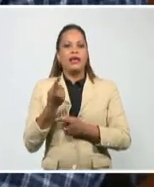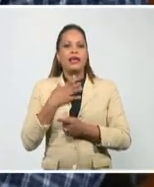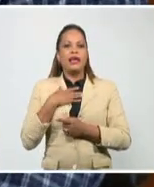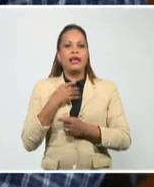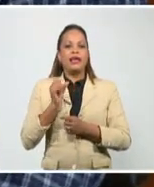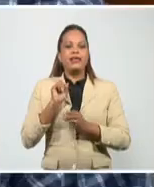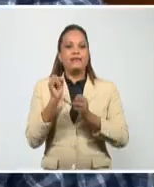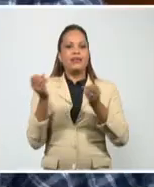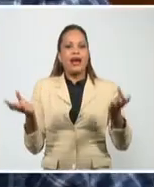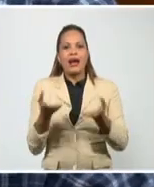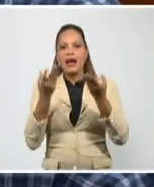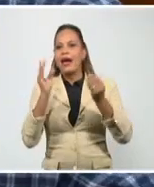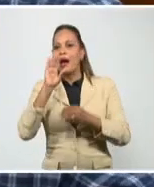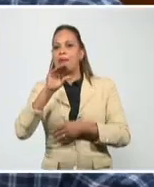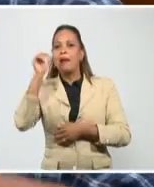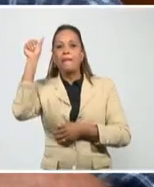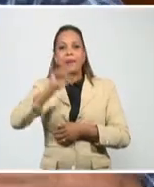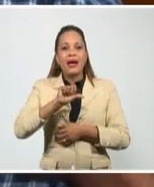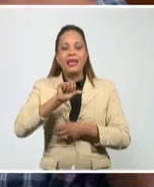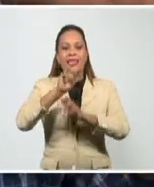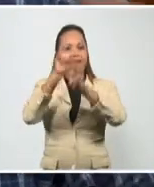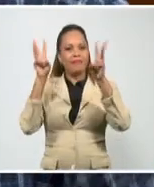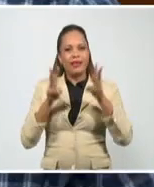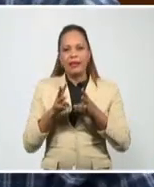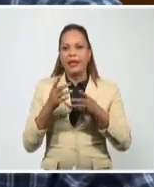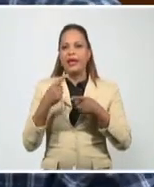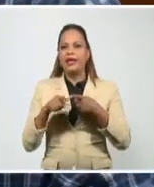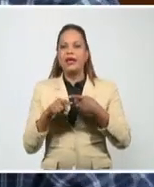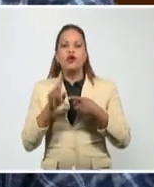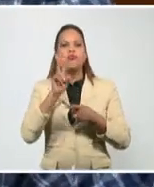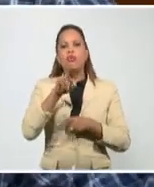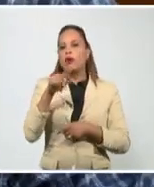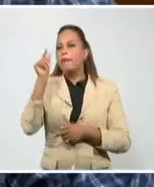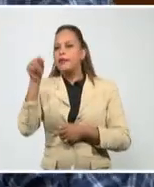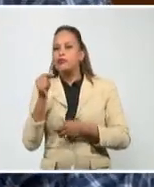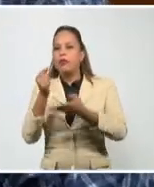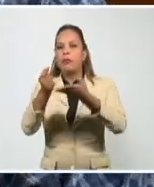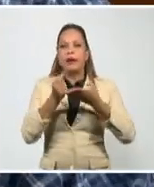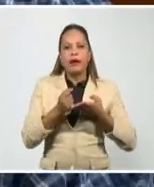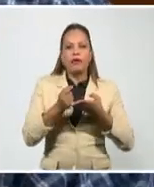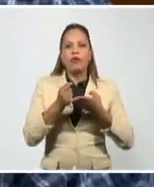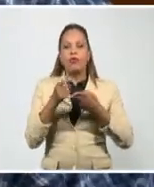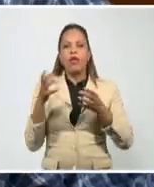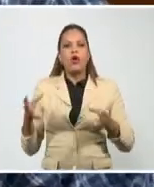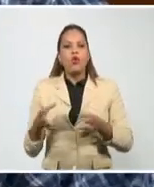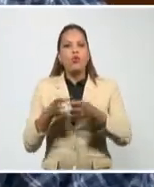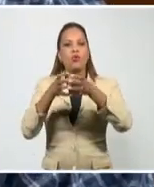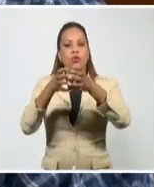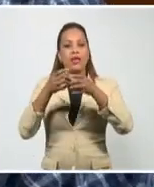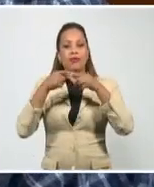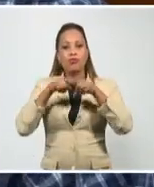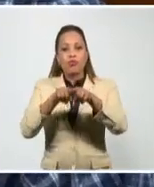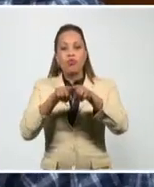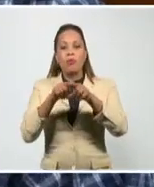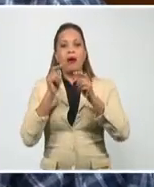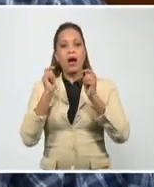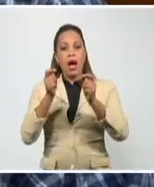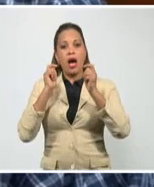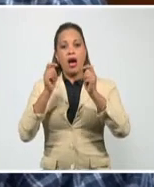en la prensa, lo mismo de parte del llamado Movimiento San Isidro, que de la propia Tania, que de